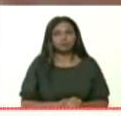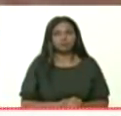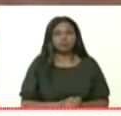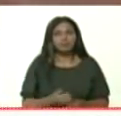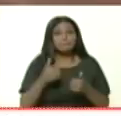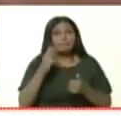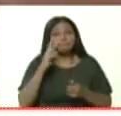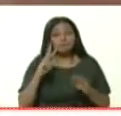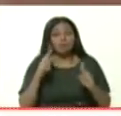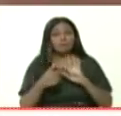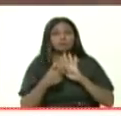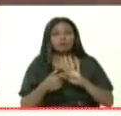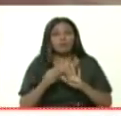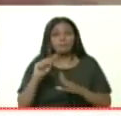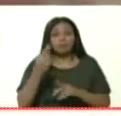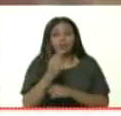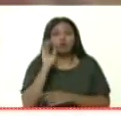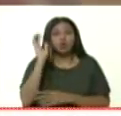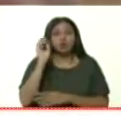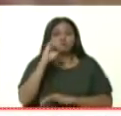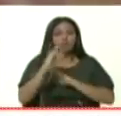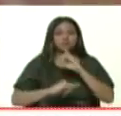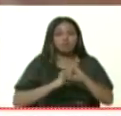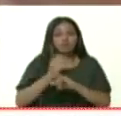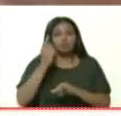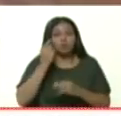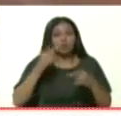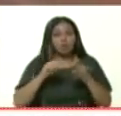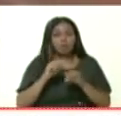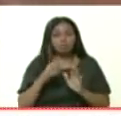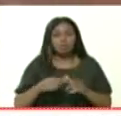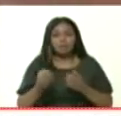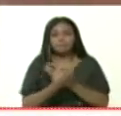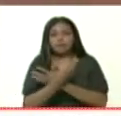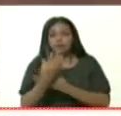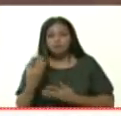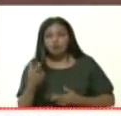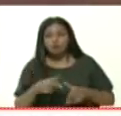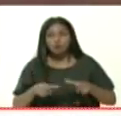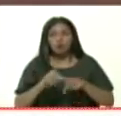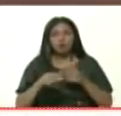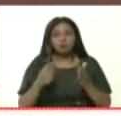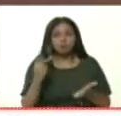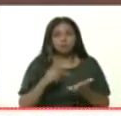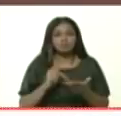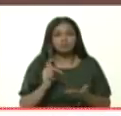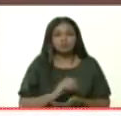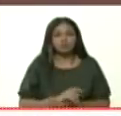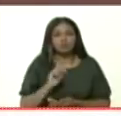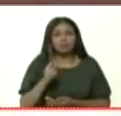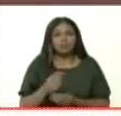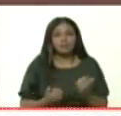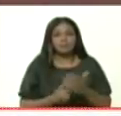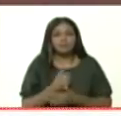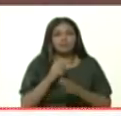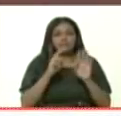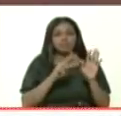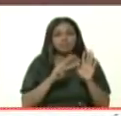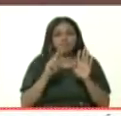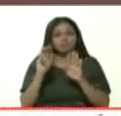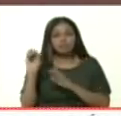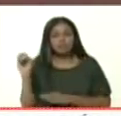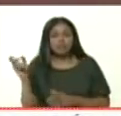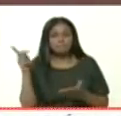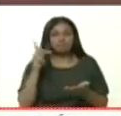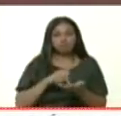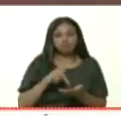Bien, vimos la presentación del primer Congreso Internacional de Mujeres desde el Palacio de Miraflores con la participación de más de 700